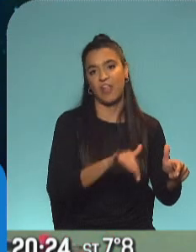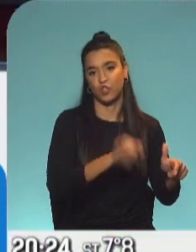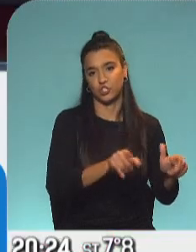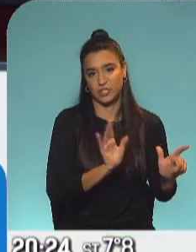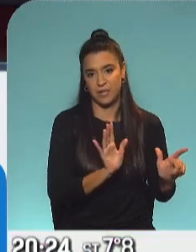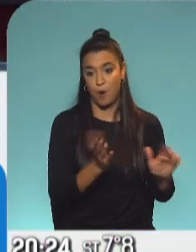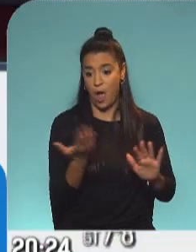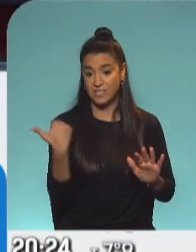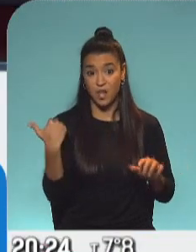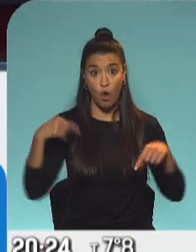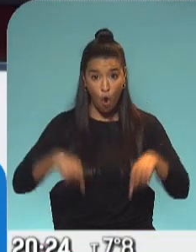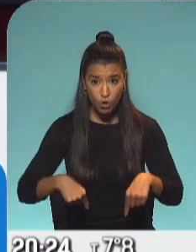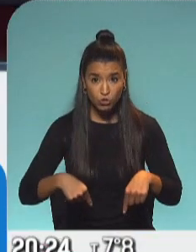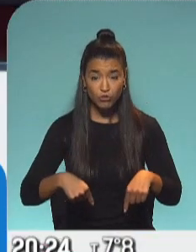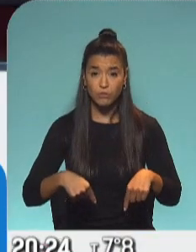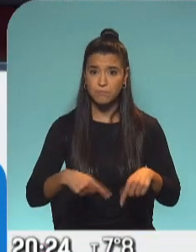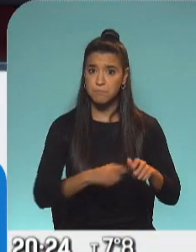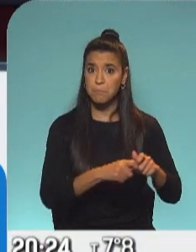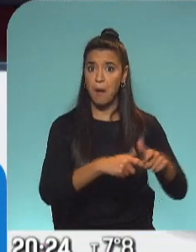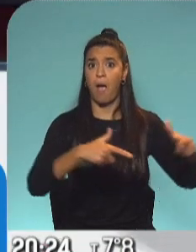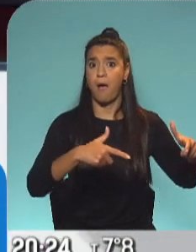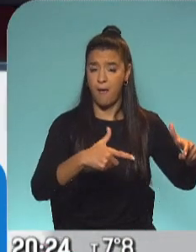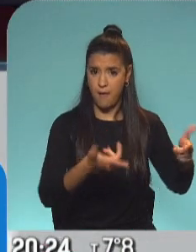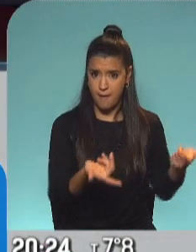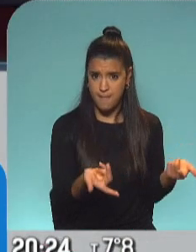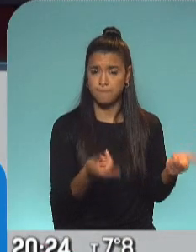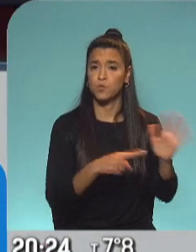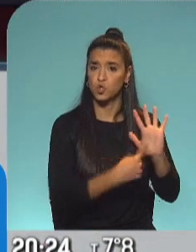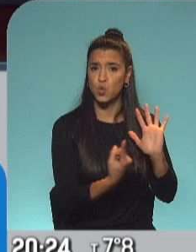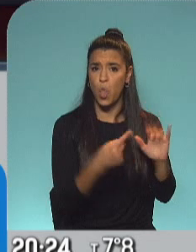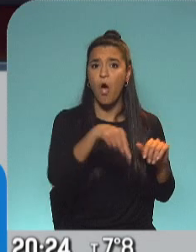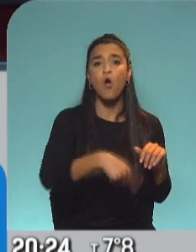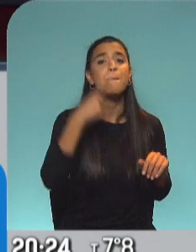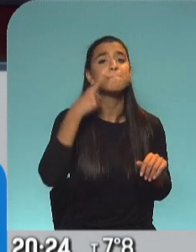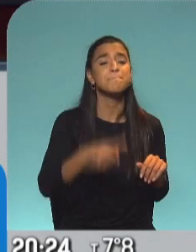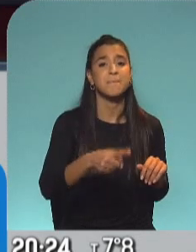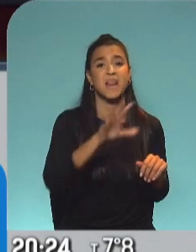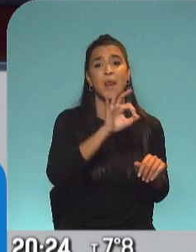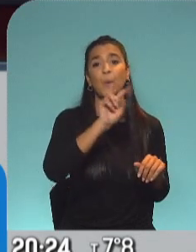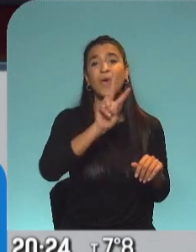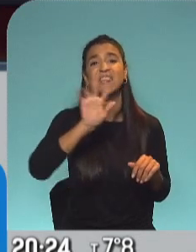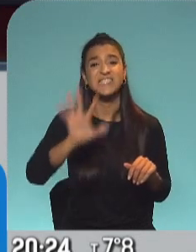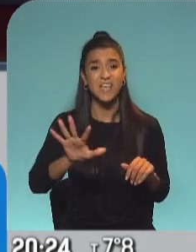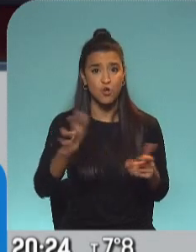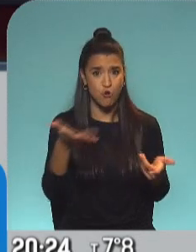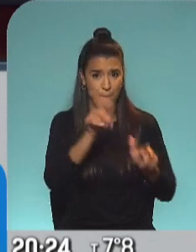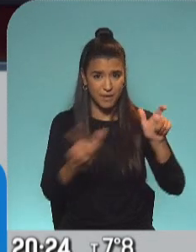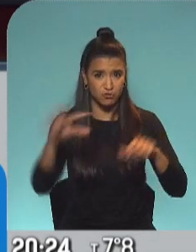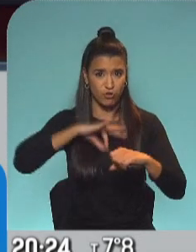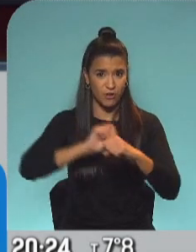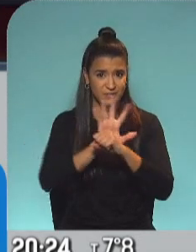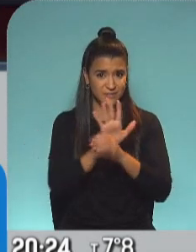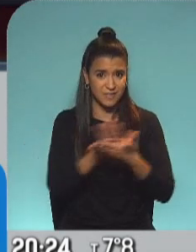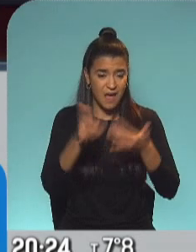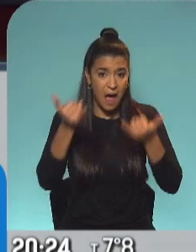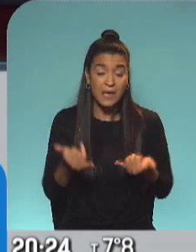tanto ayer como hoy hemos tenido un crecimiento en la ciudad. Hoy fueron 1025 los casos. Es decir, si